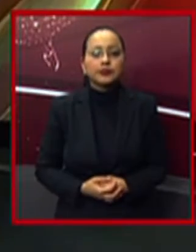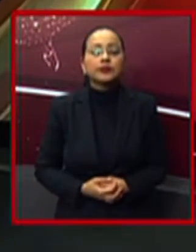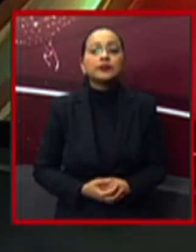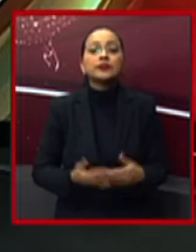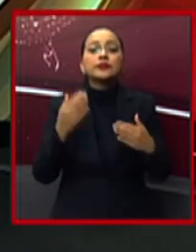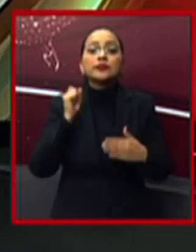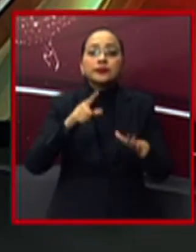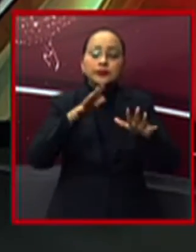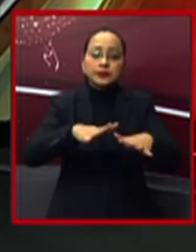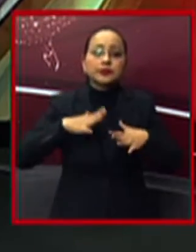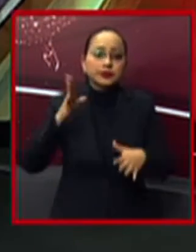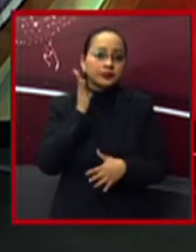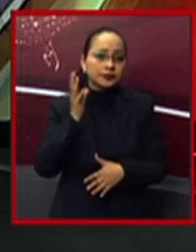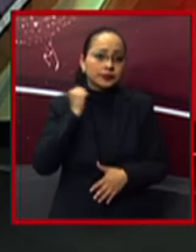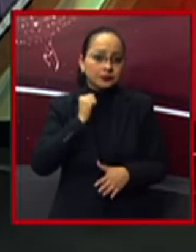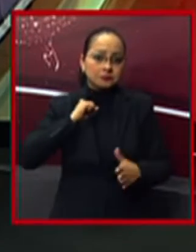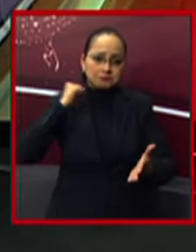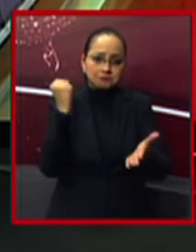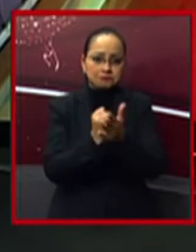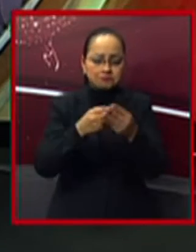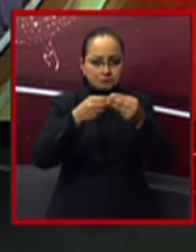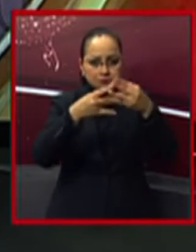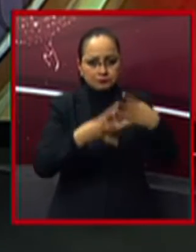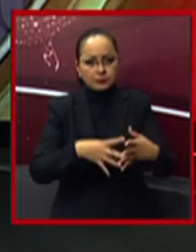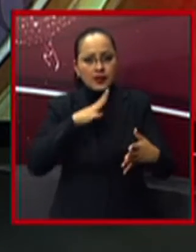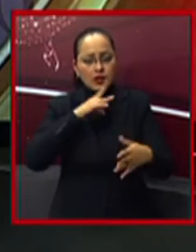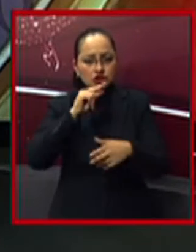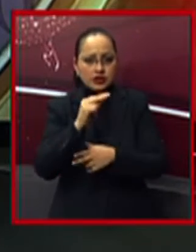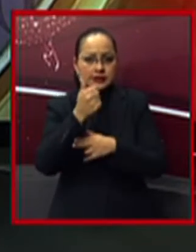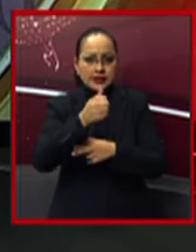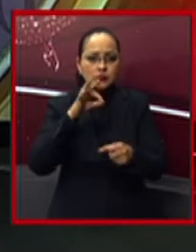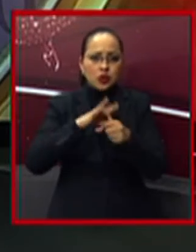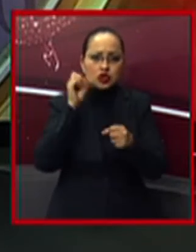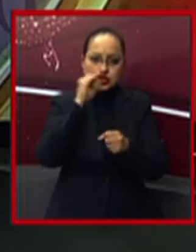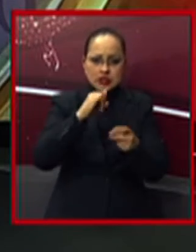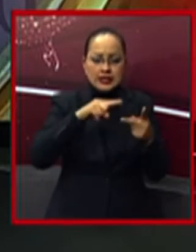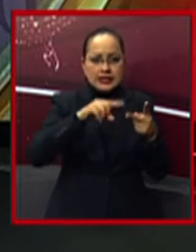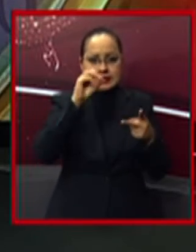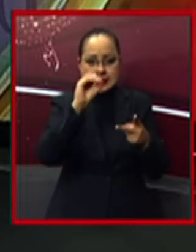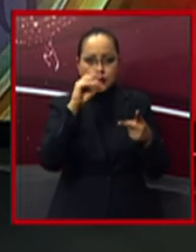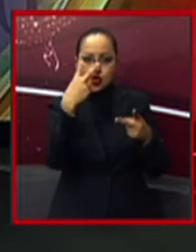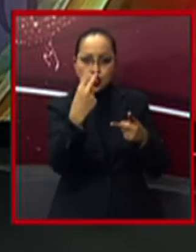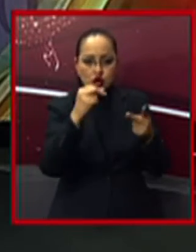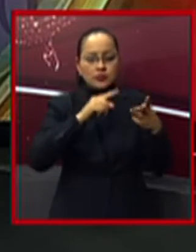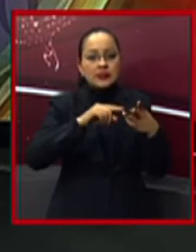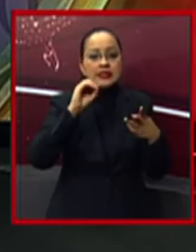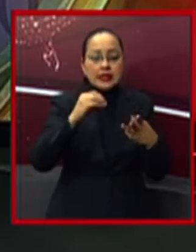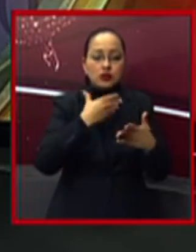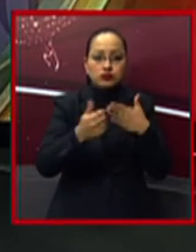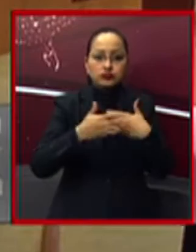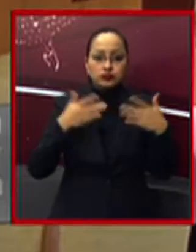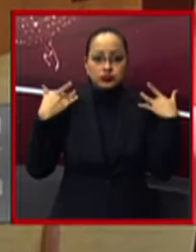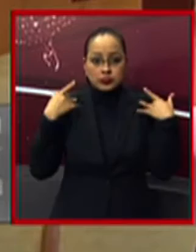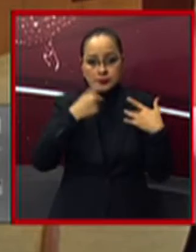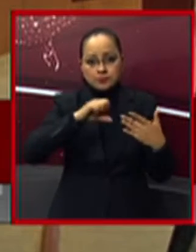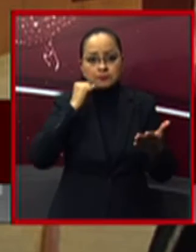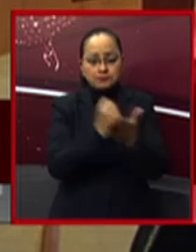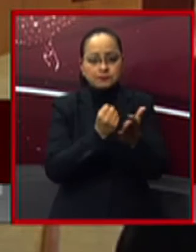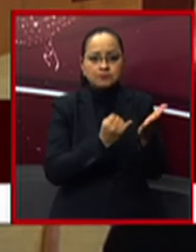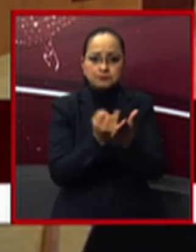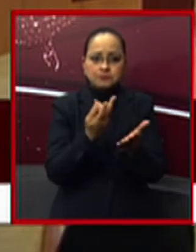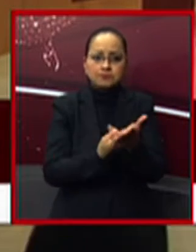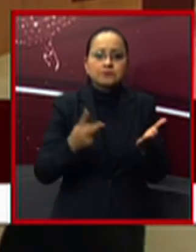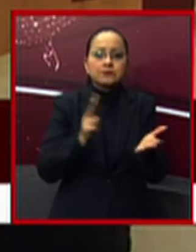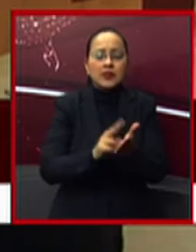También el Pleno de la Cámara Alta aprobó en lo general y en lo particular, con 86 votos a favor, 0 en contra y 5 abstenciones, la ratificación de